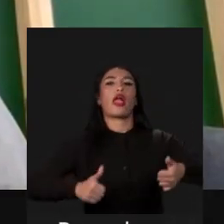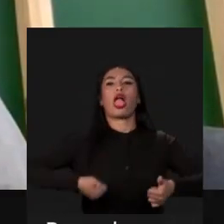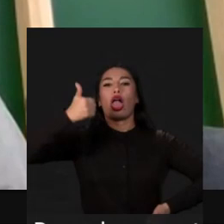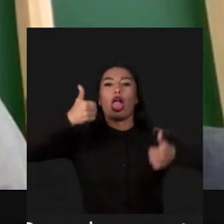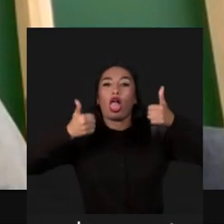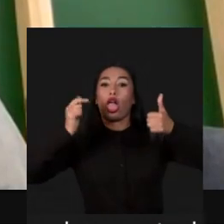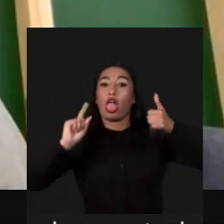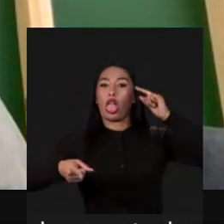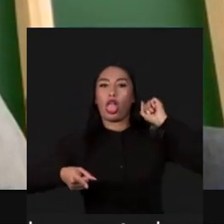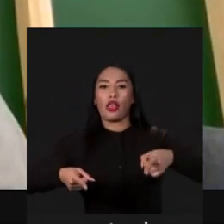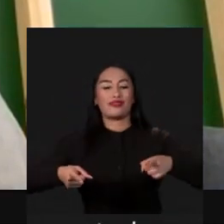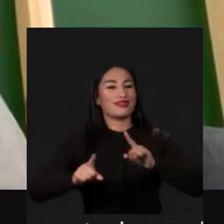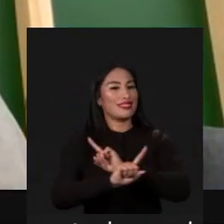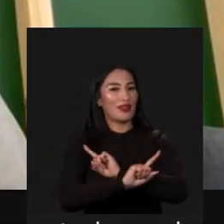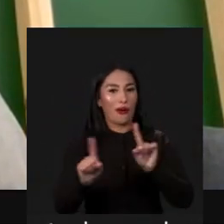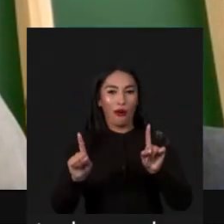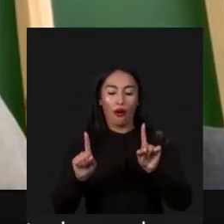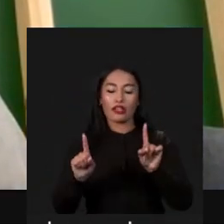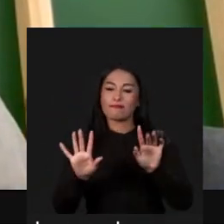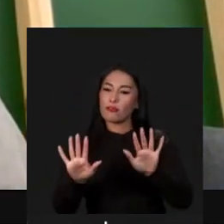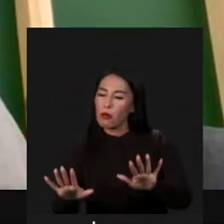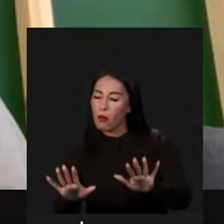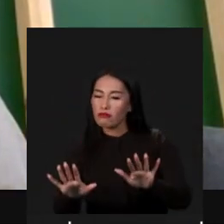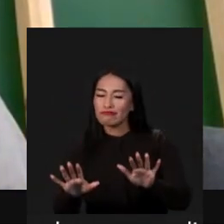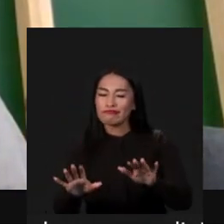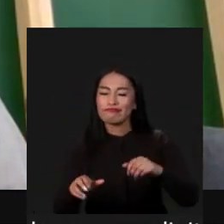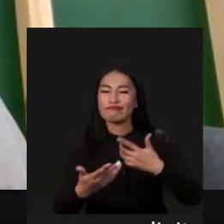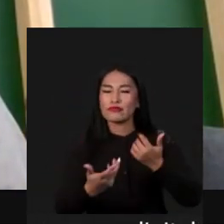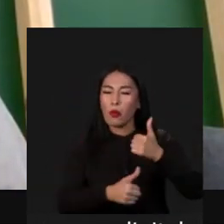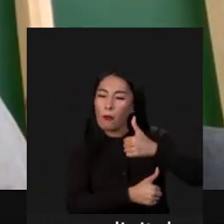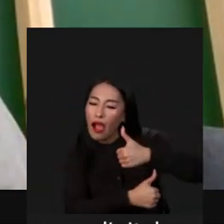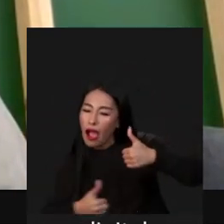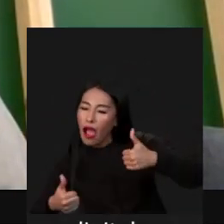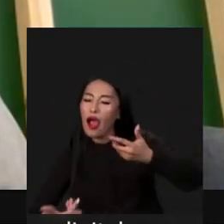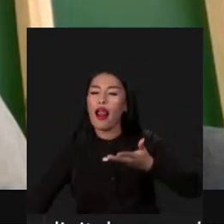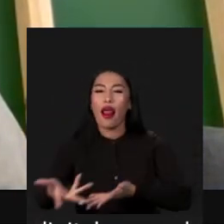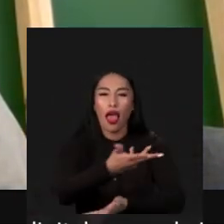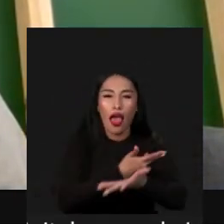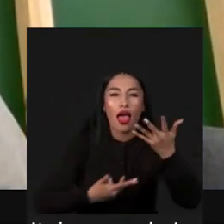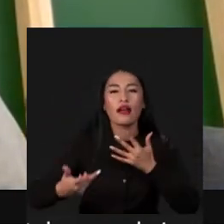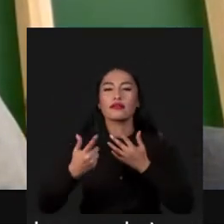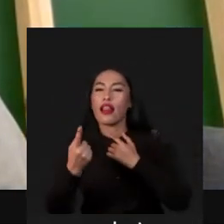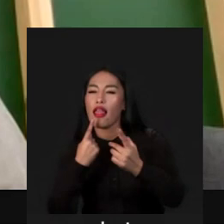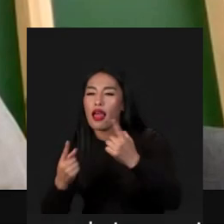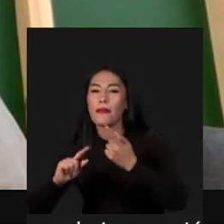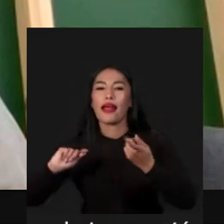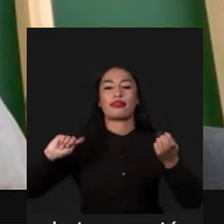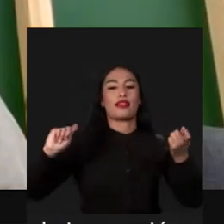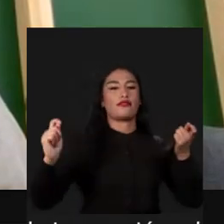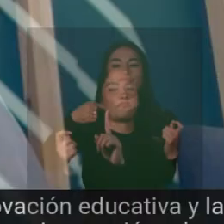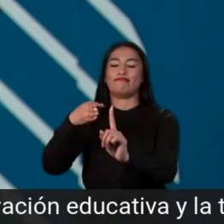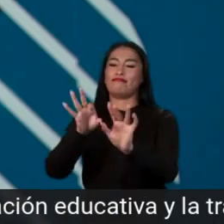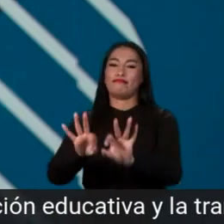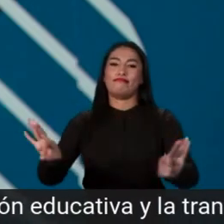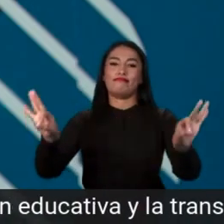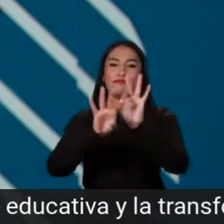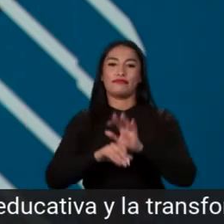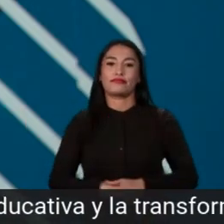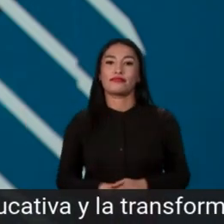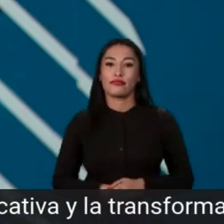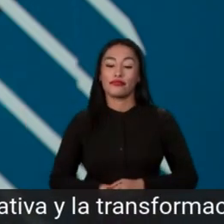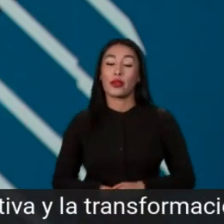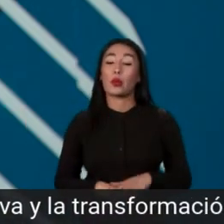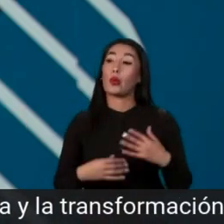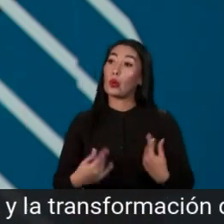él difícilmente podemos trabajar esta dinámica de transformación de la educación superior. Bueno, entonces aquí